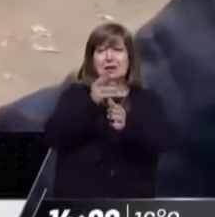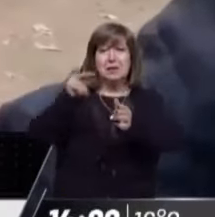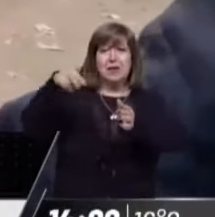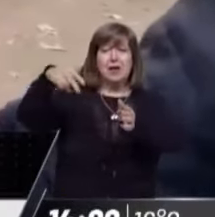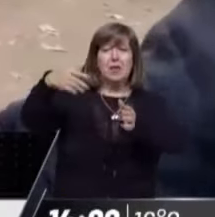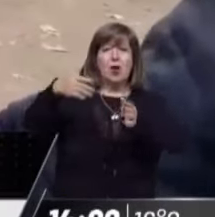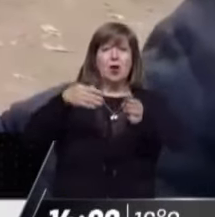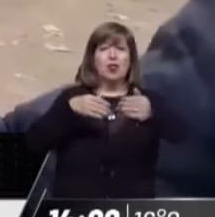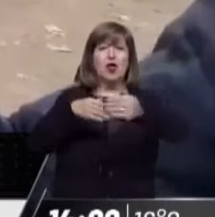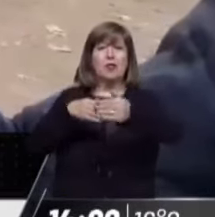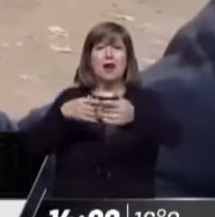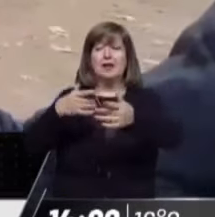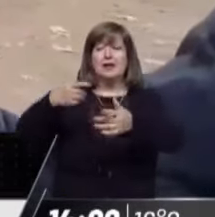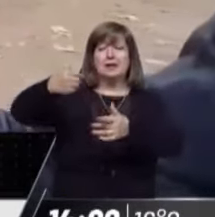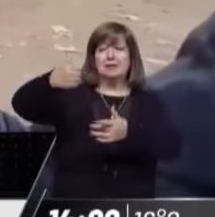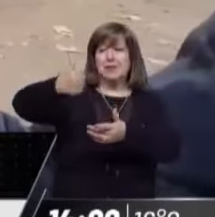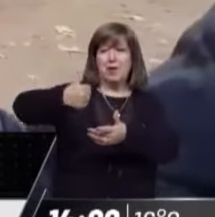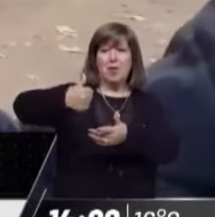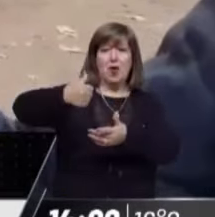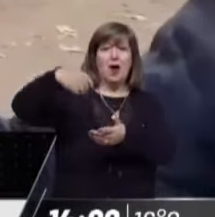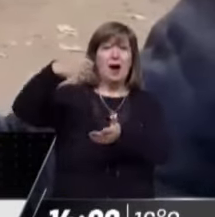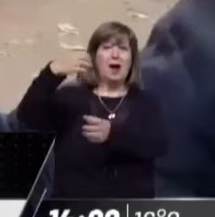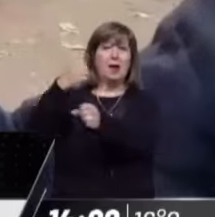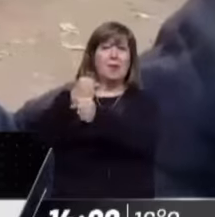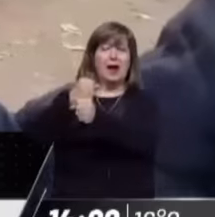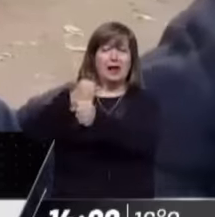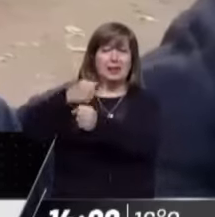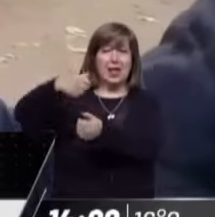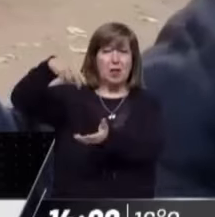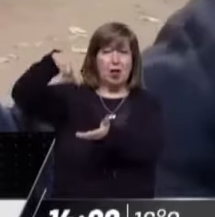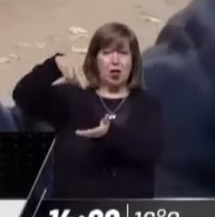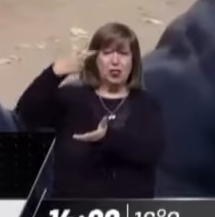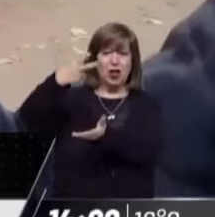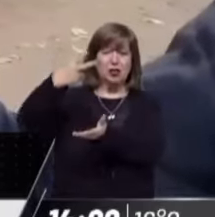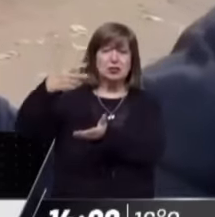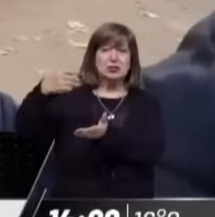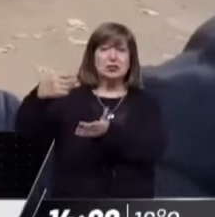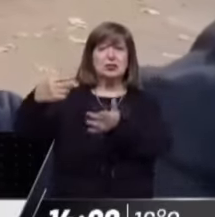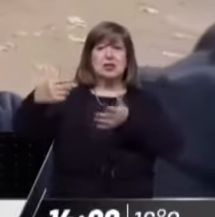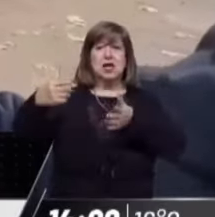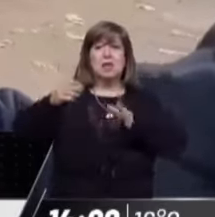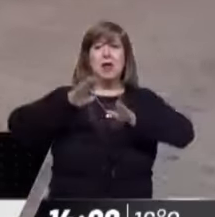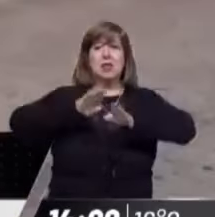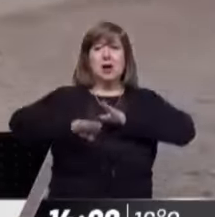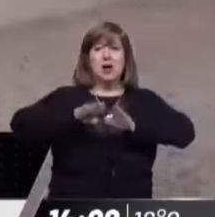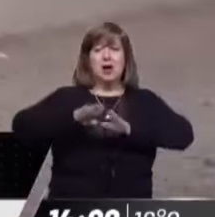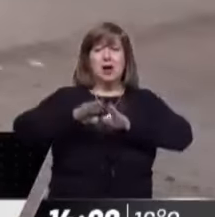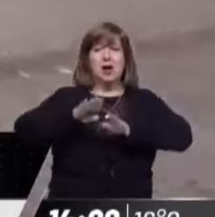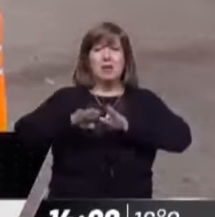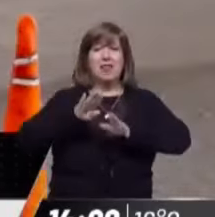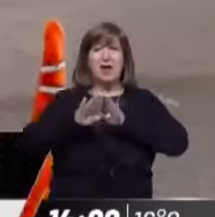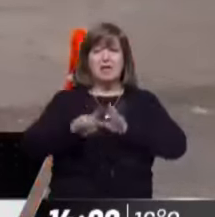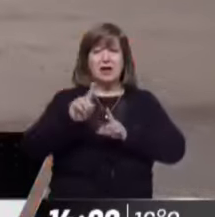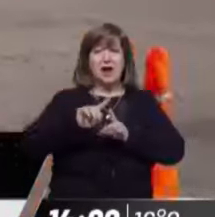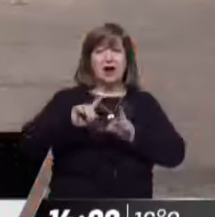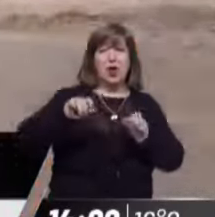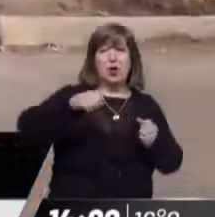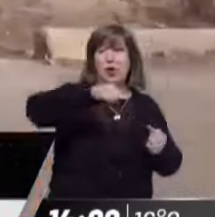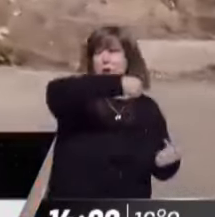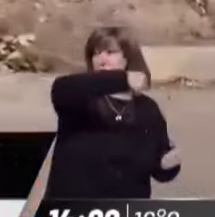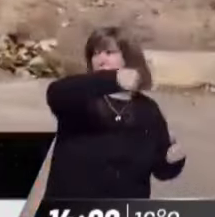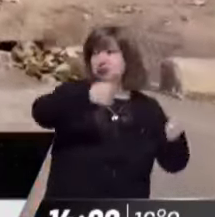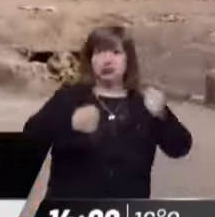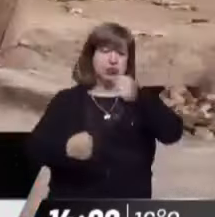que la camioneta va a doblar entonces en vez frenar o algo que lo que hizo el hombre pegó volantazo cuando pega volantazo estaba la chica con la